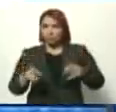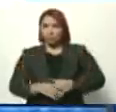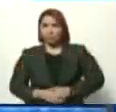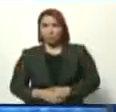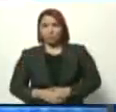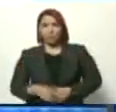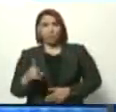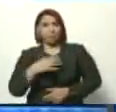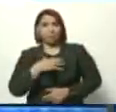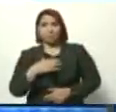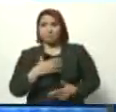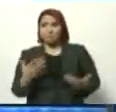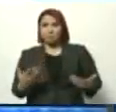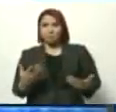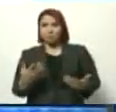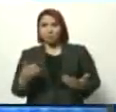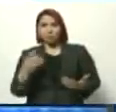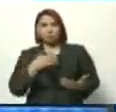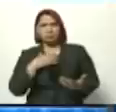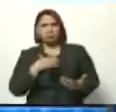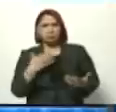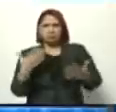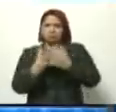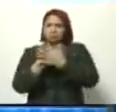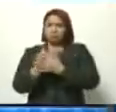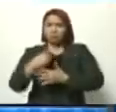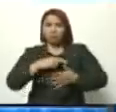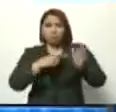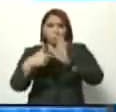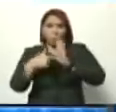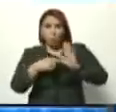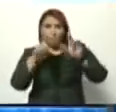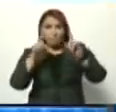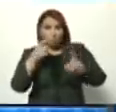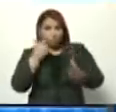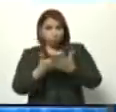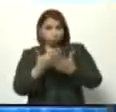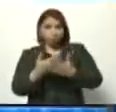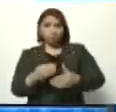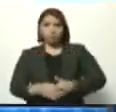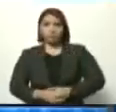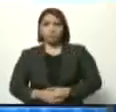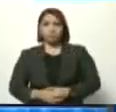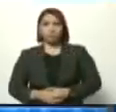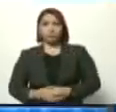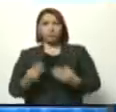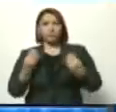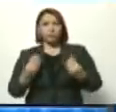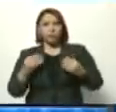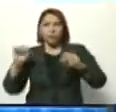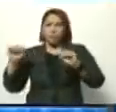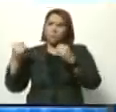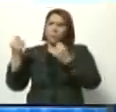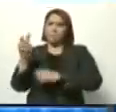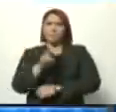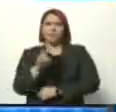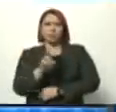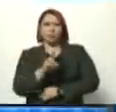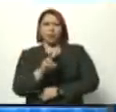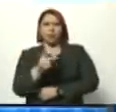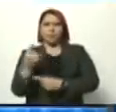innegable, es indudable. Hemos mostrado las pruebas, las evidencias de cómo se le niega a Venezuela